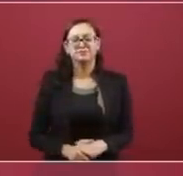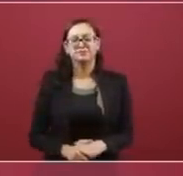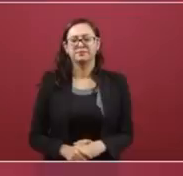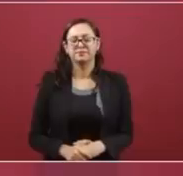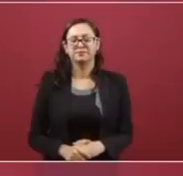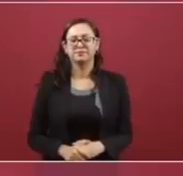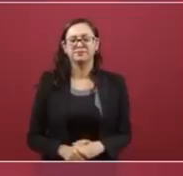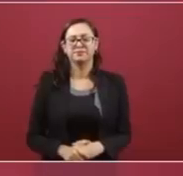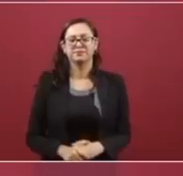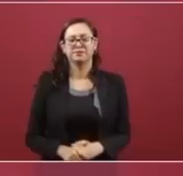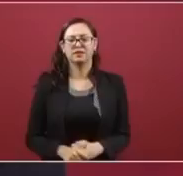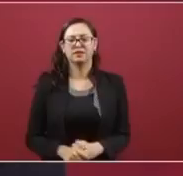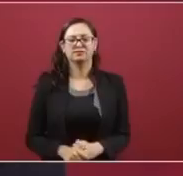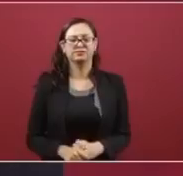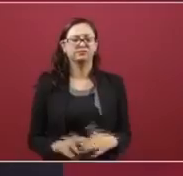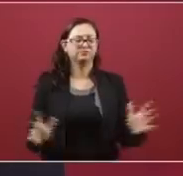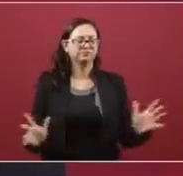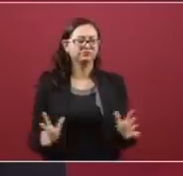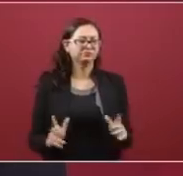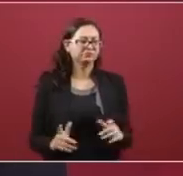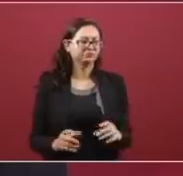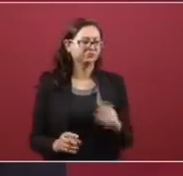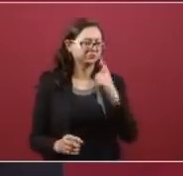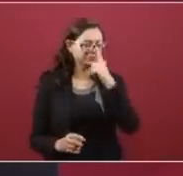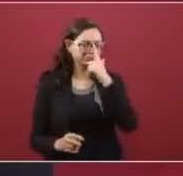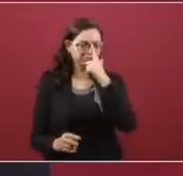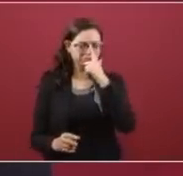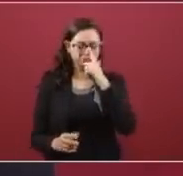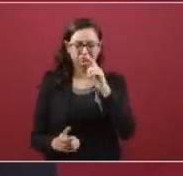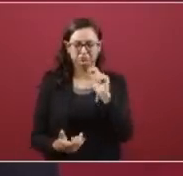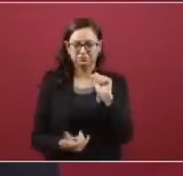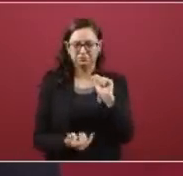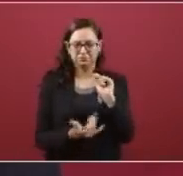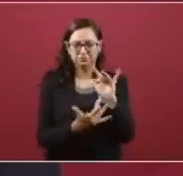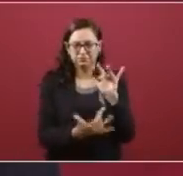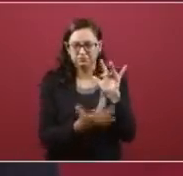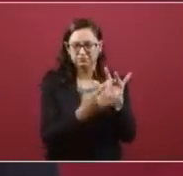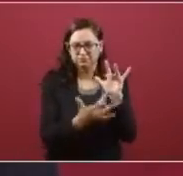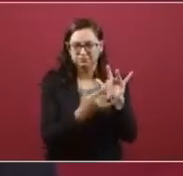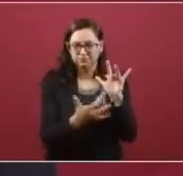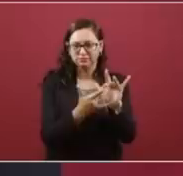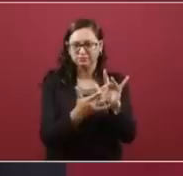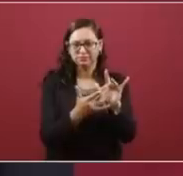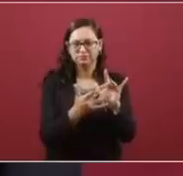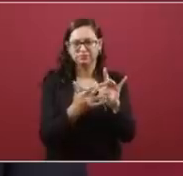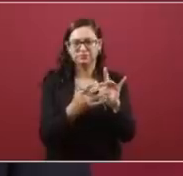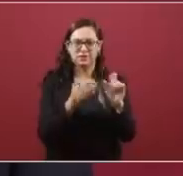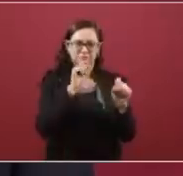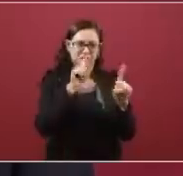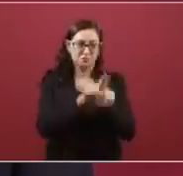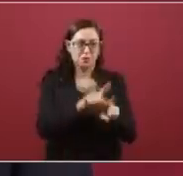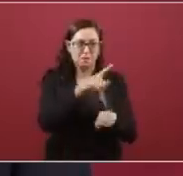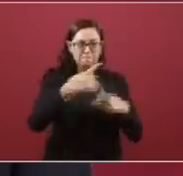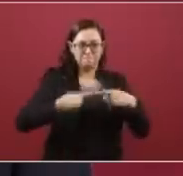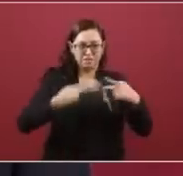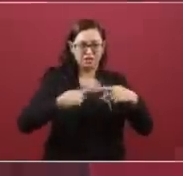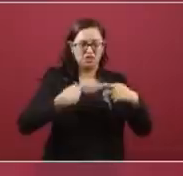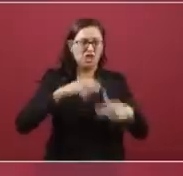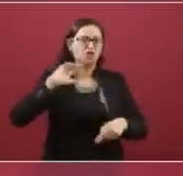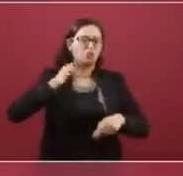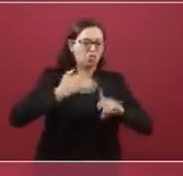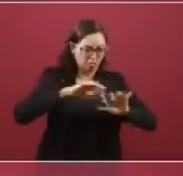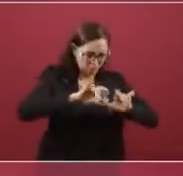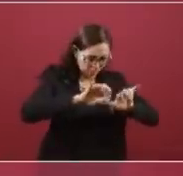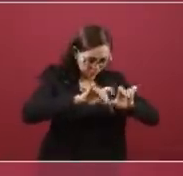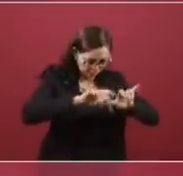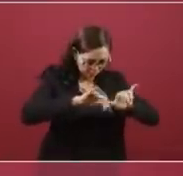este conectar y hasta para tener este eh, bots. Robots.